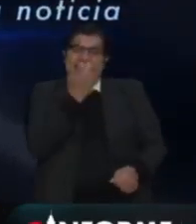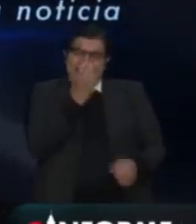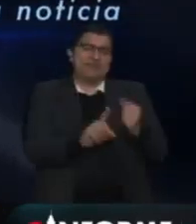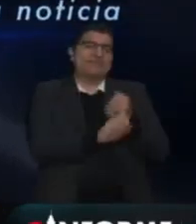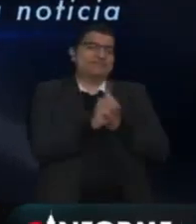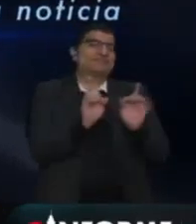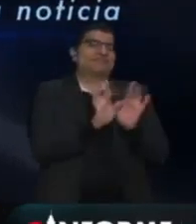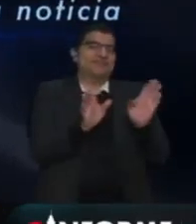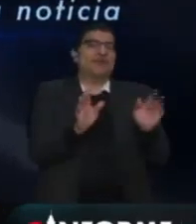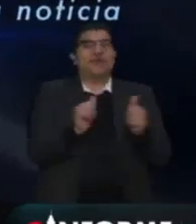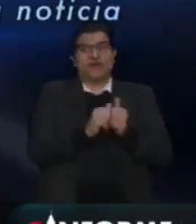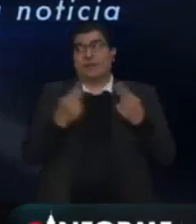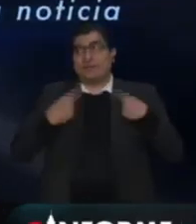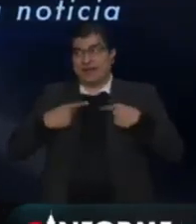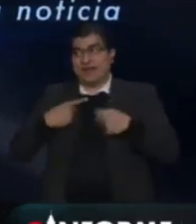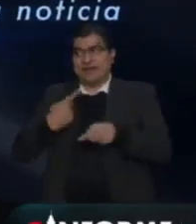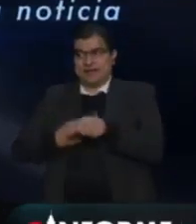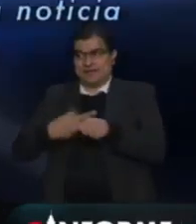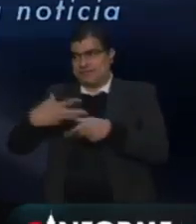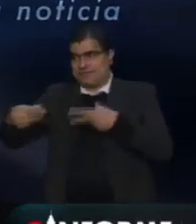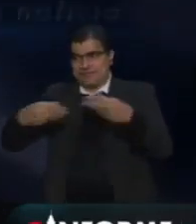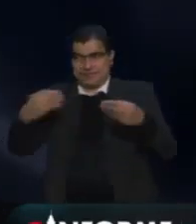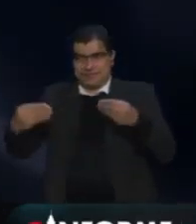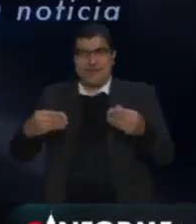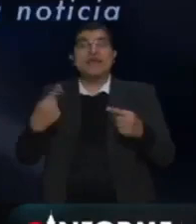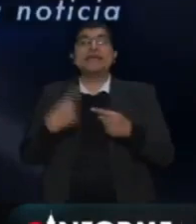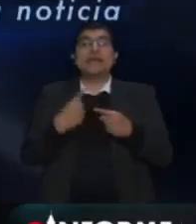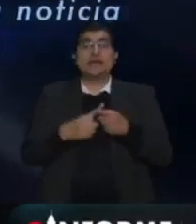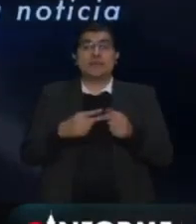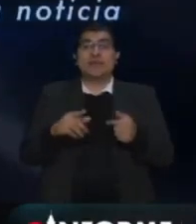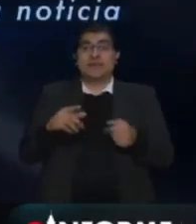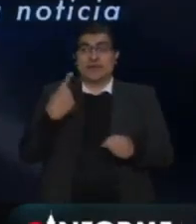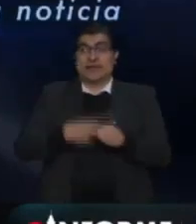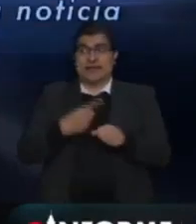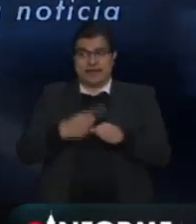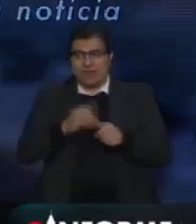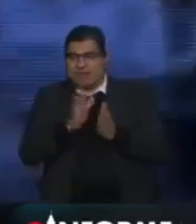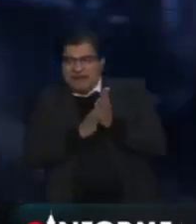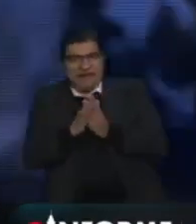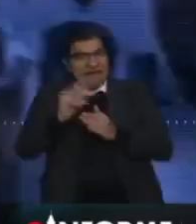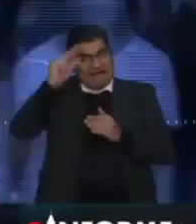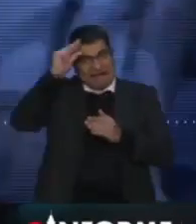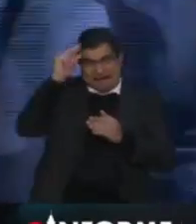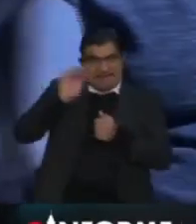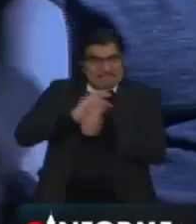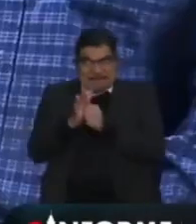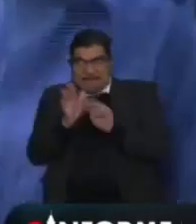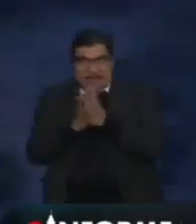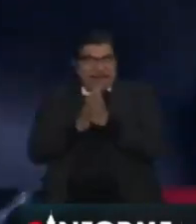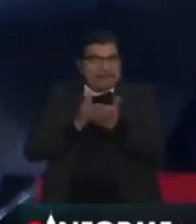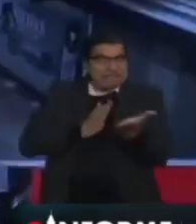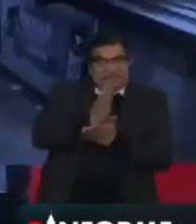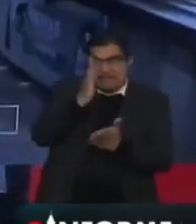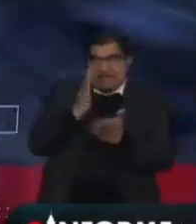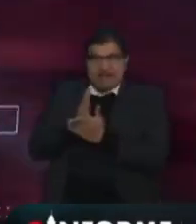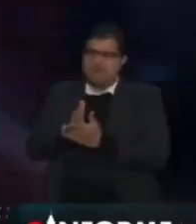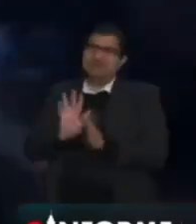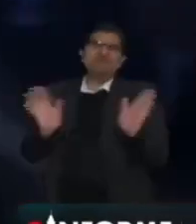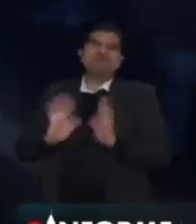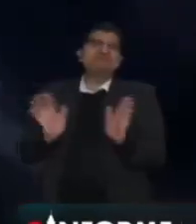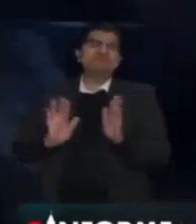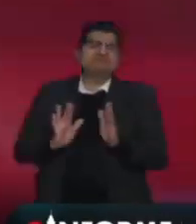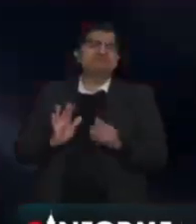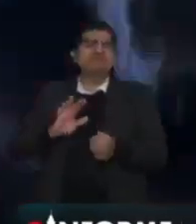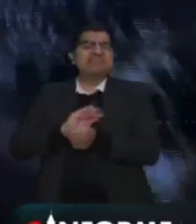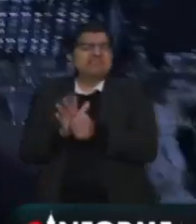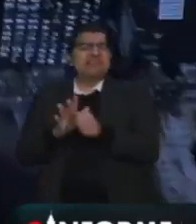las mutaciones no se presentan porque el virus es inteligente o está tratando de tener nuevas estrategias. Las